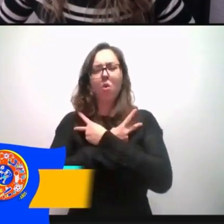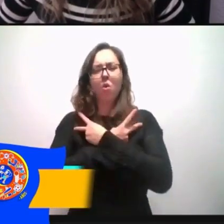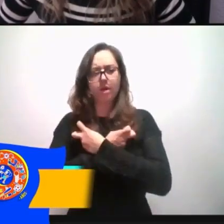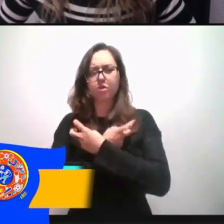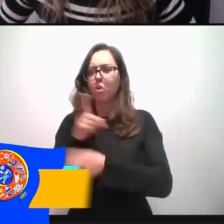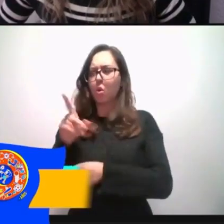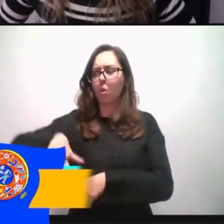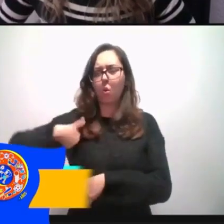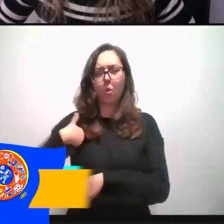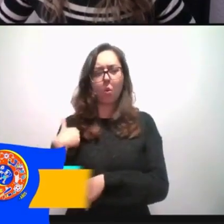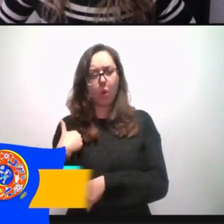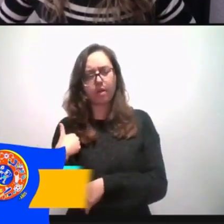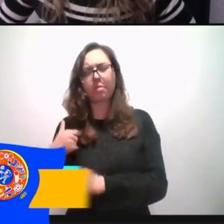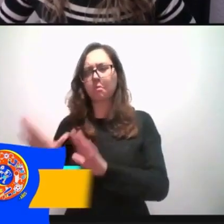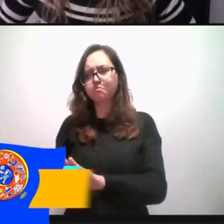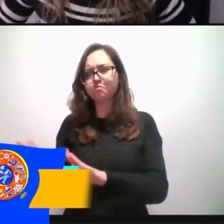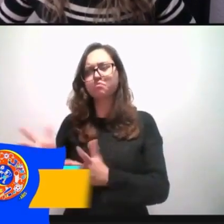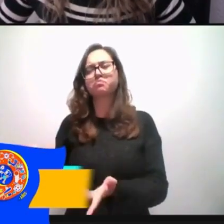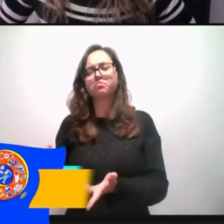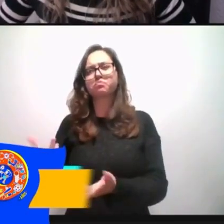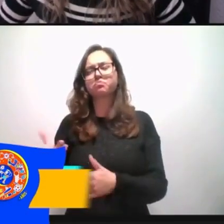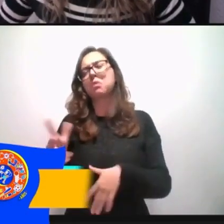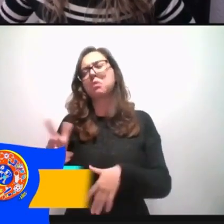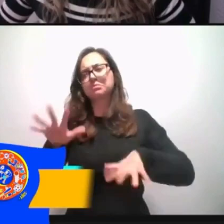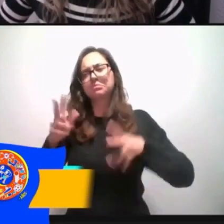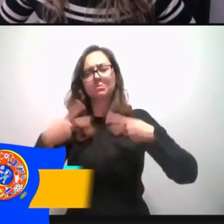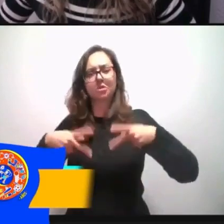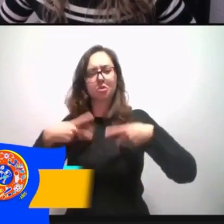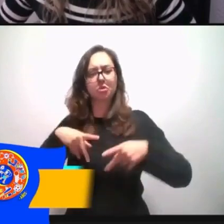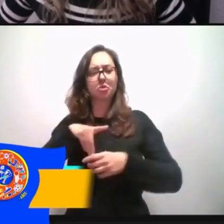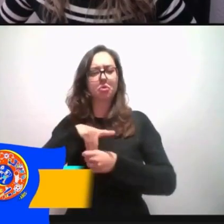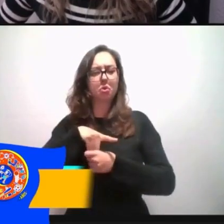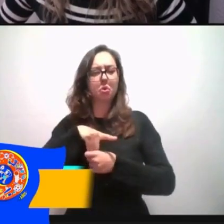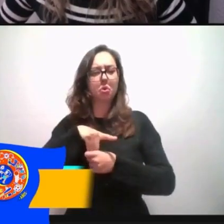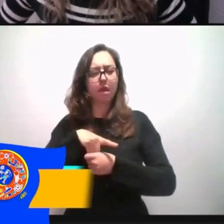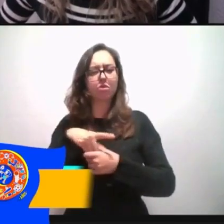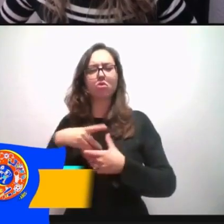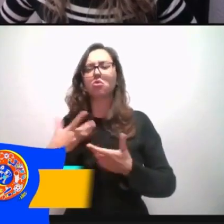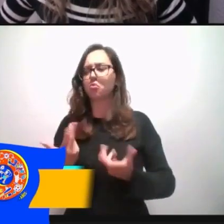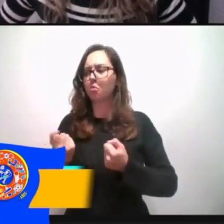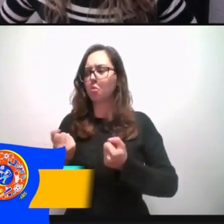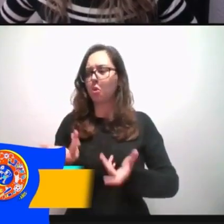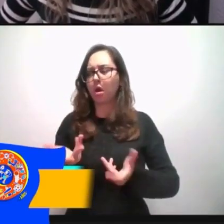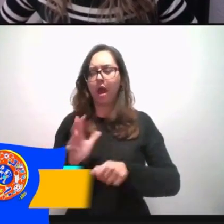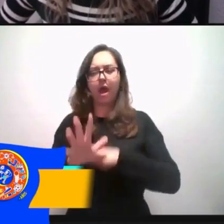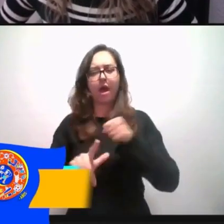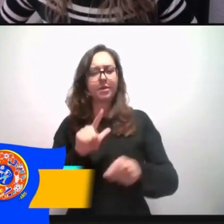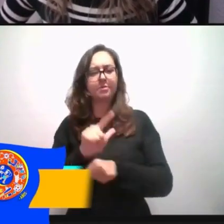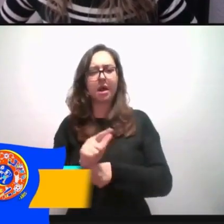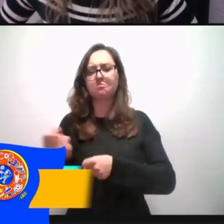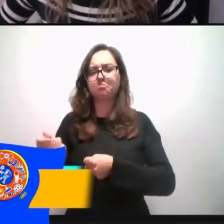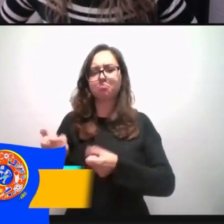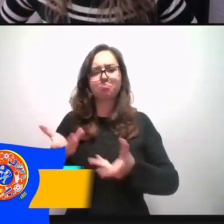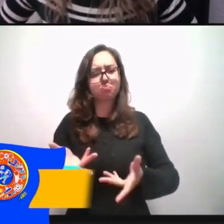ya sea de un donante humano o tomado algún animal donde se ha podido preparar el